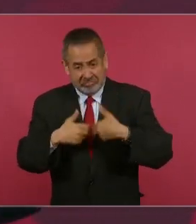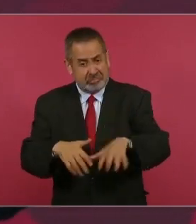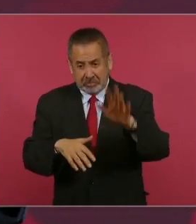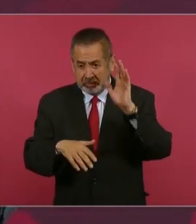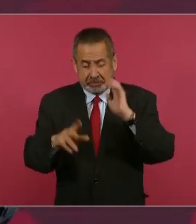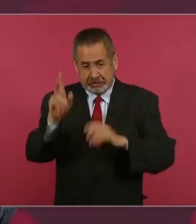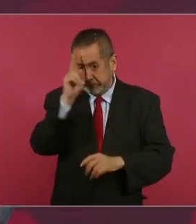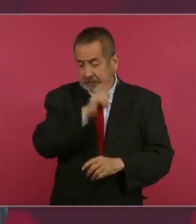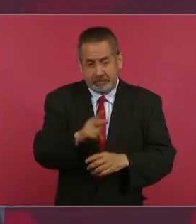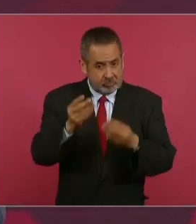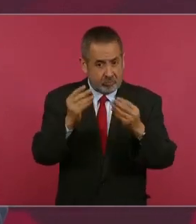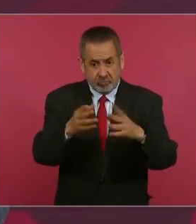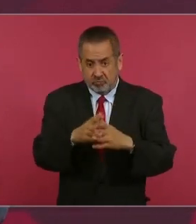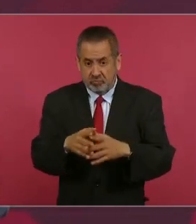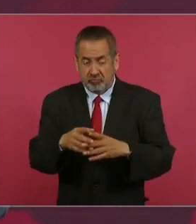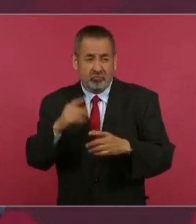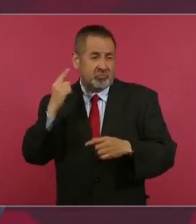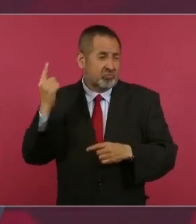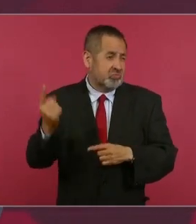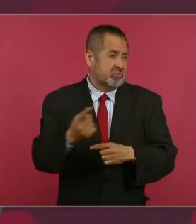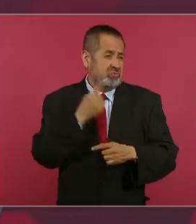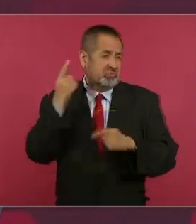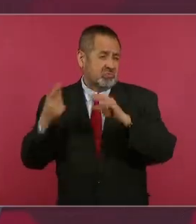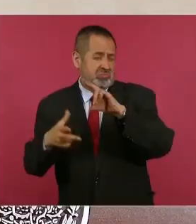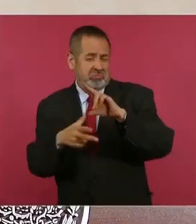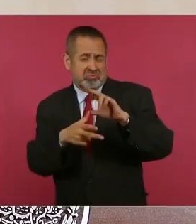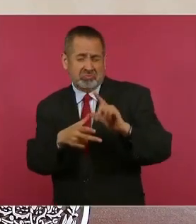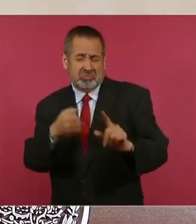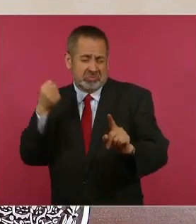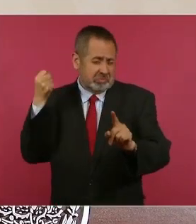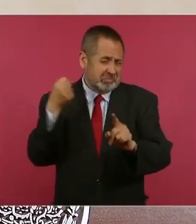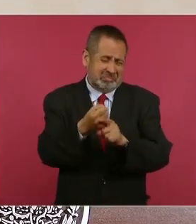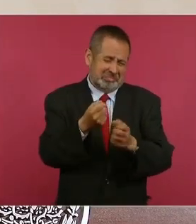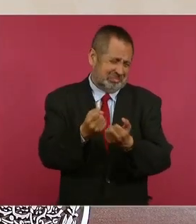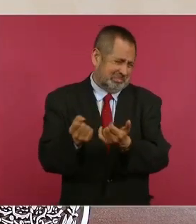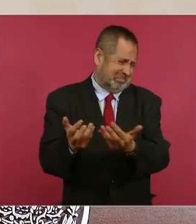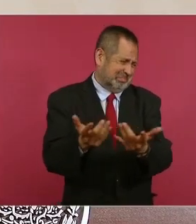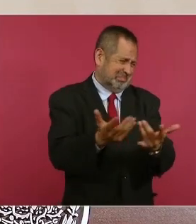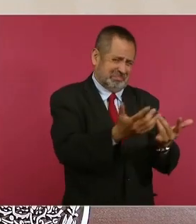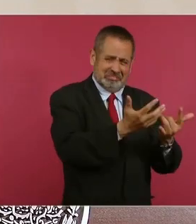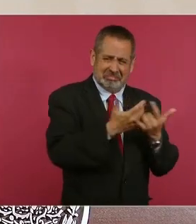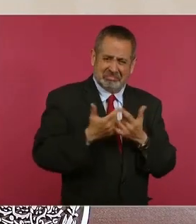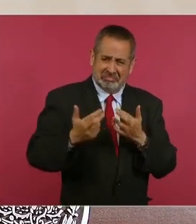el impacto del huracán.